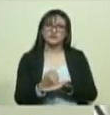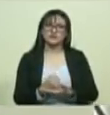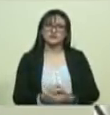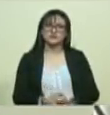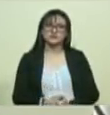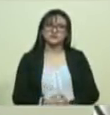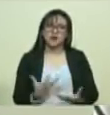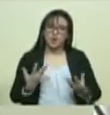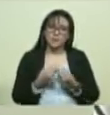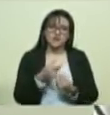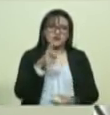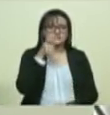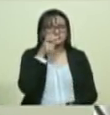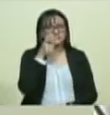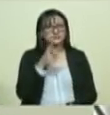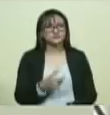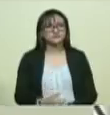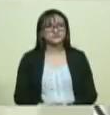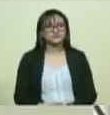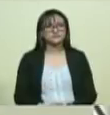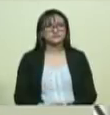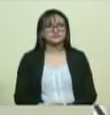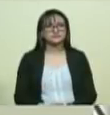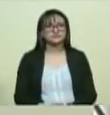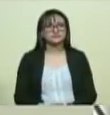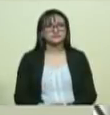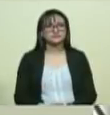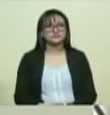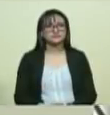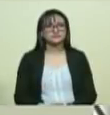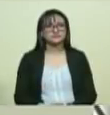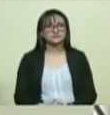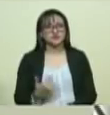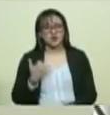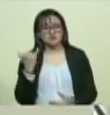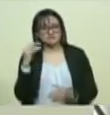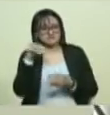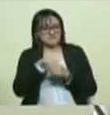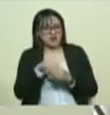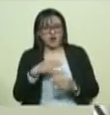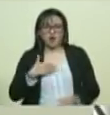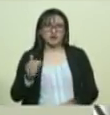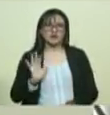para acompañar, sin ninguna actitud de injerencismo.